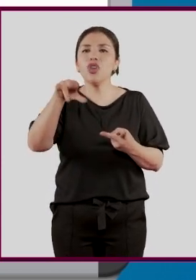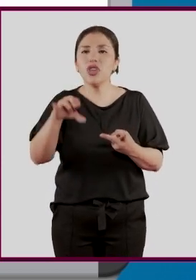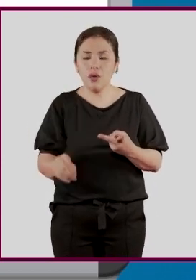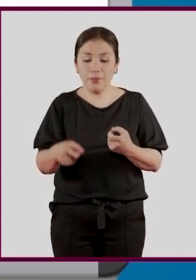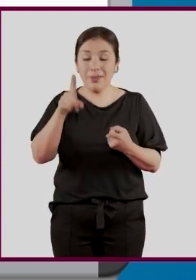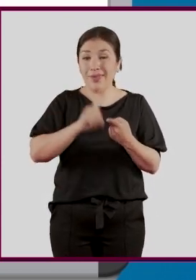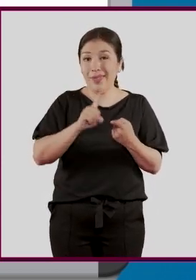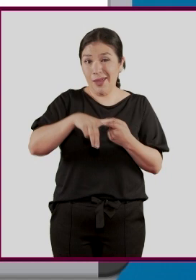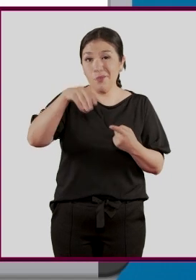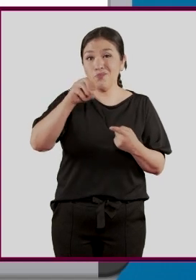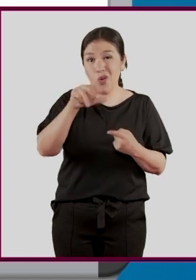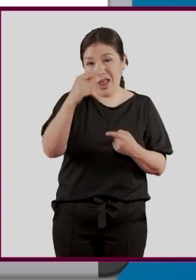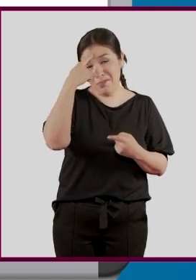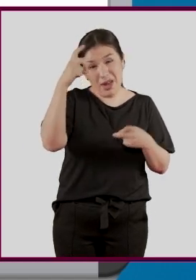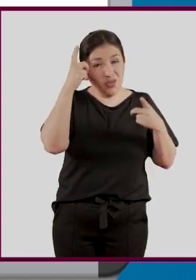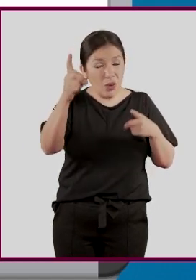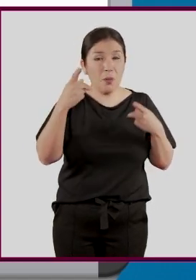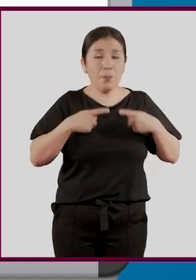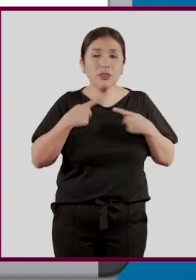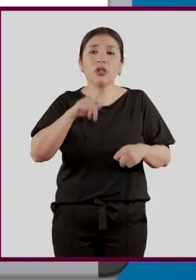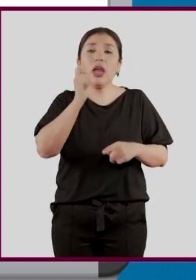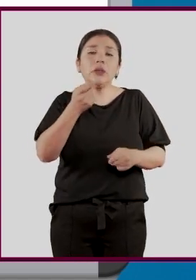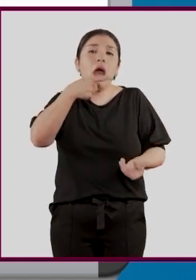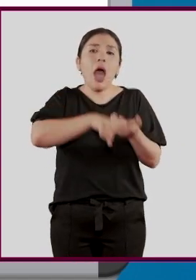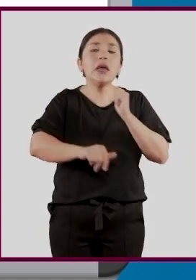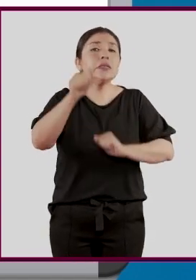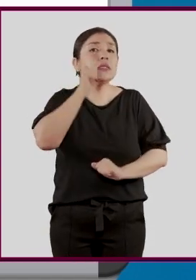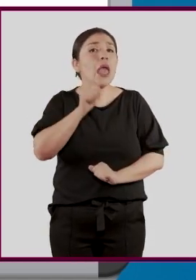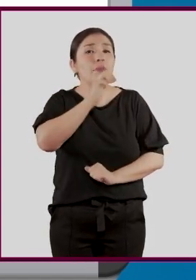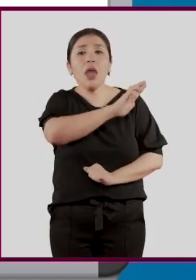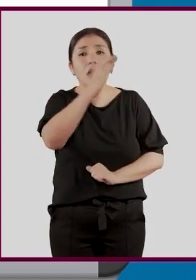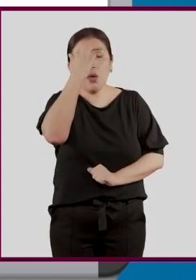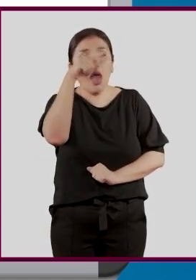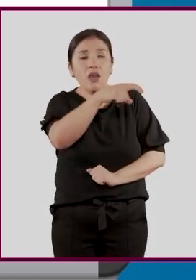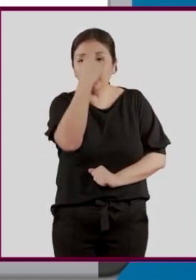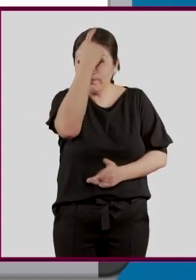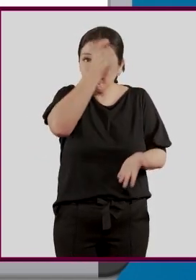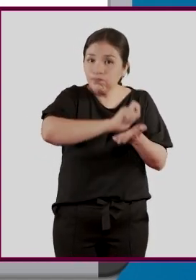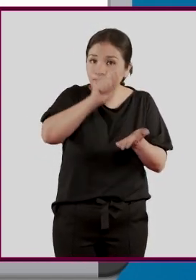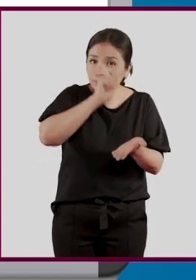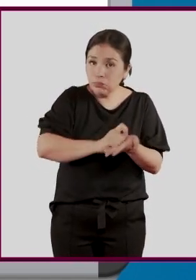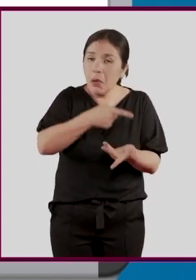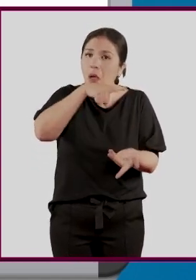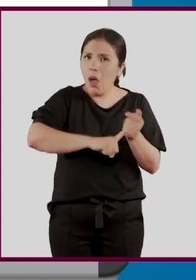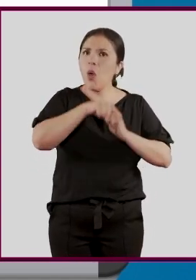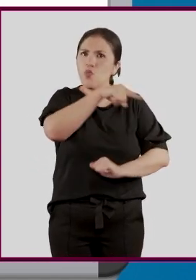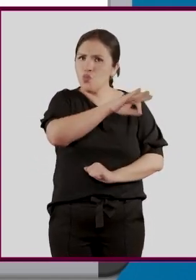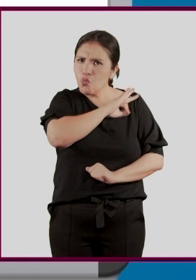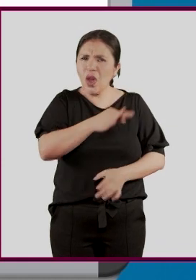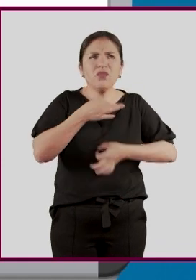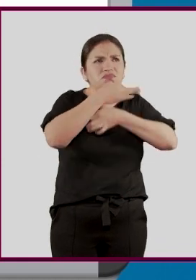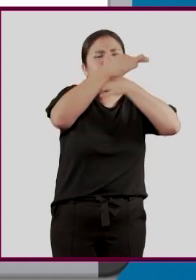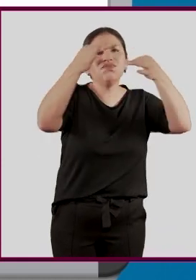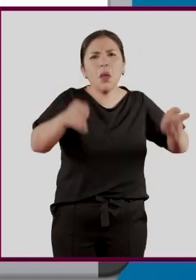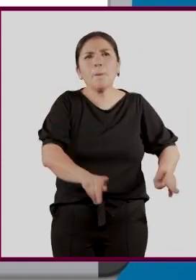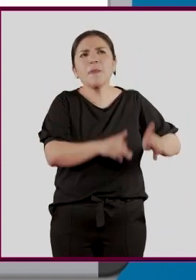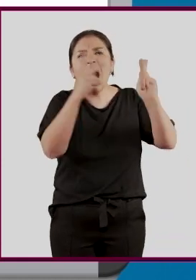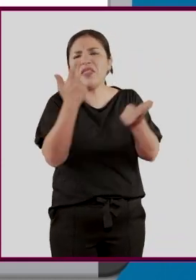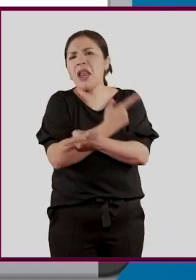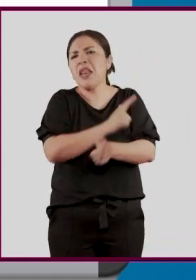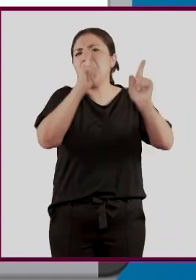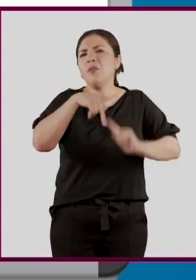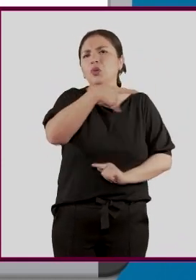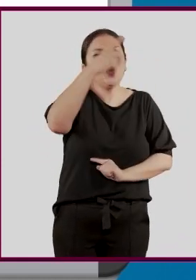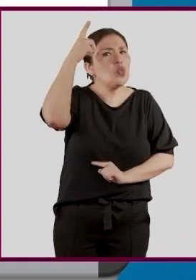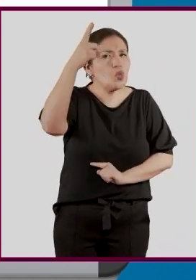patrimonial. Los derechos morales de una persona incluyen que siempre se le reconozca su autoría. Tiene el poder de divulgar la